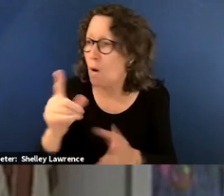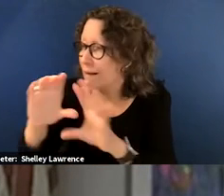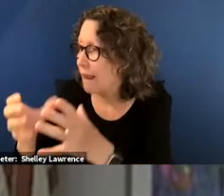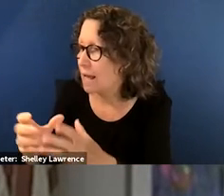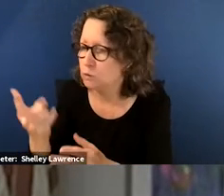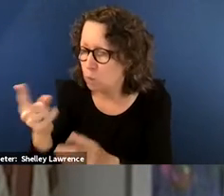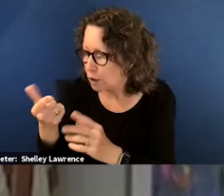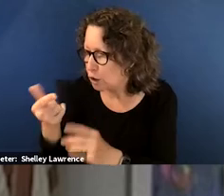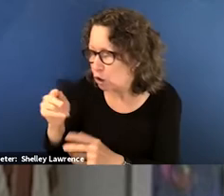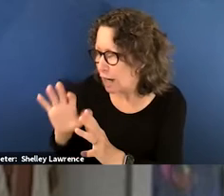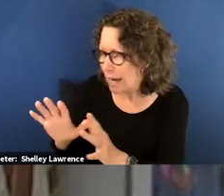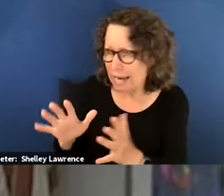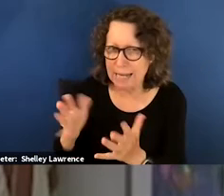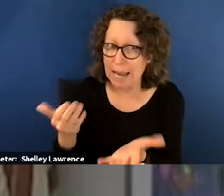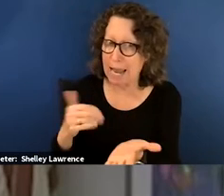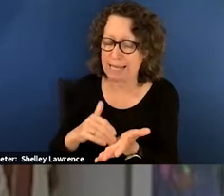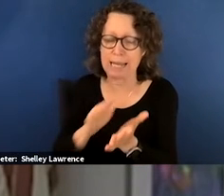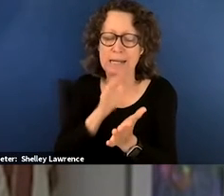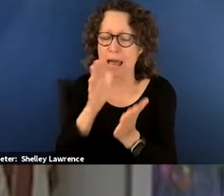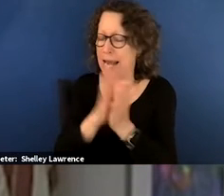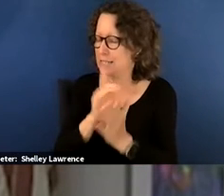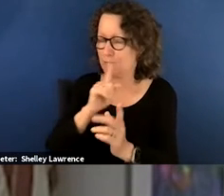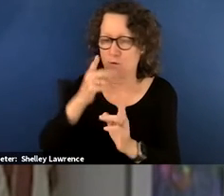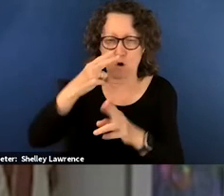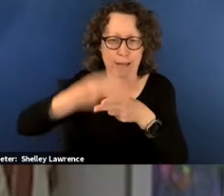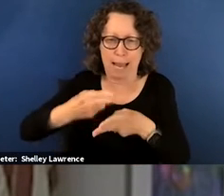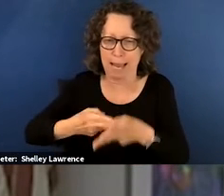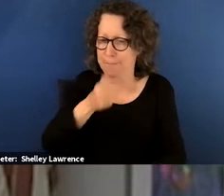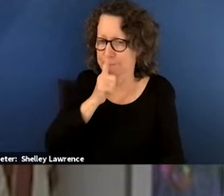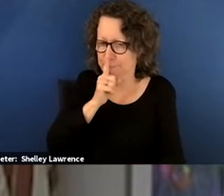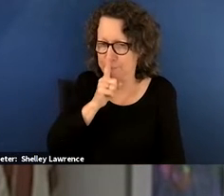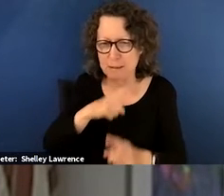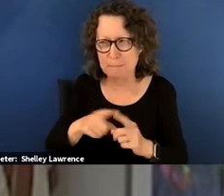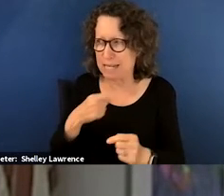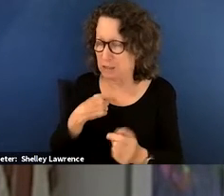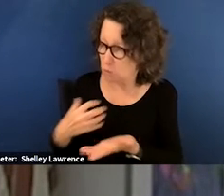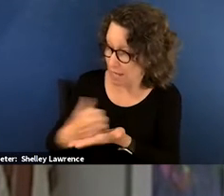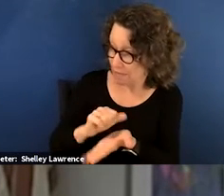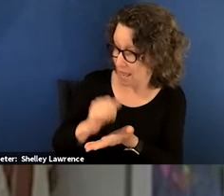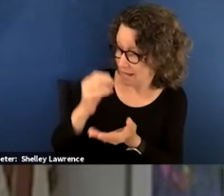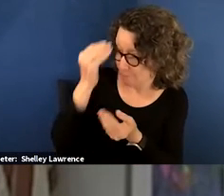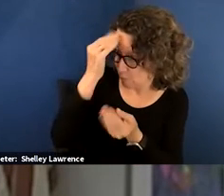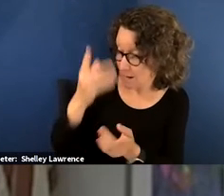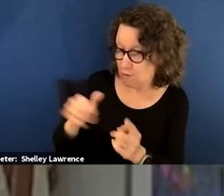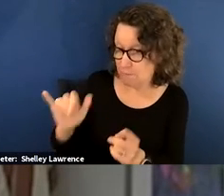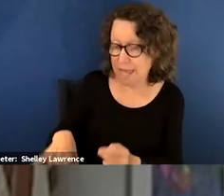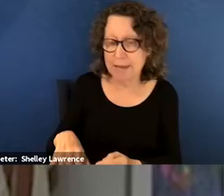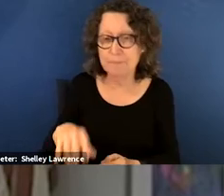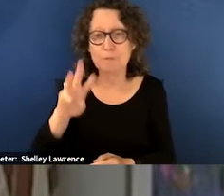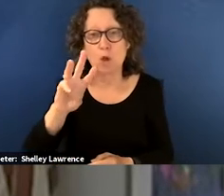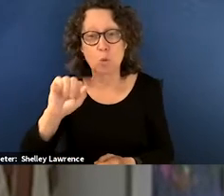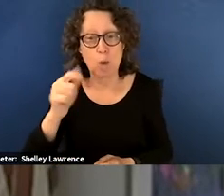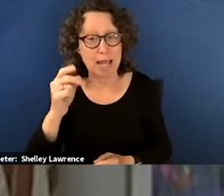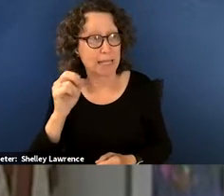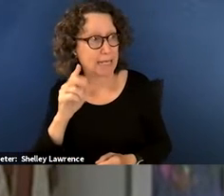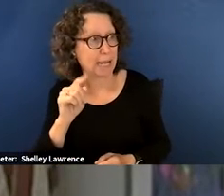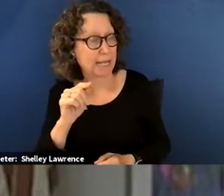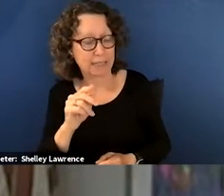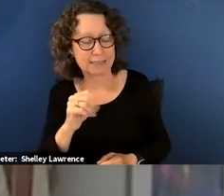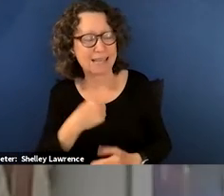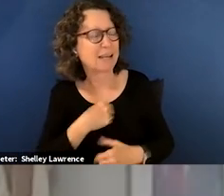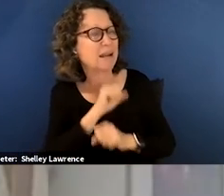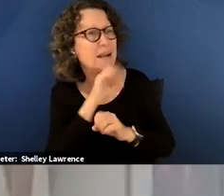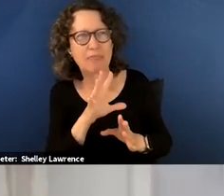pruebas en una escuela, en un grado o en algún salón. No sé si puede darnos más información sobre